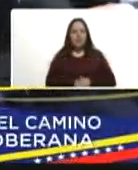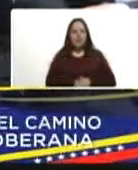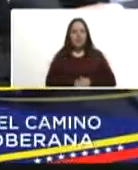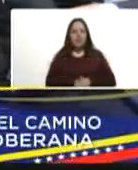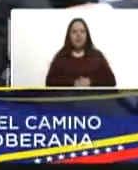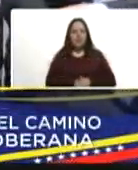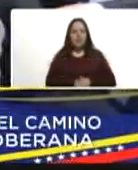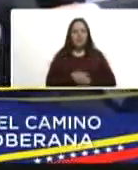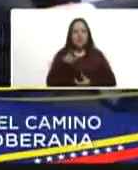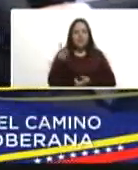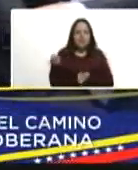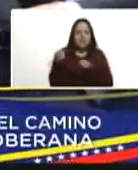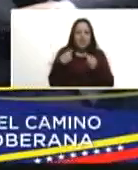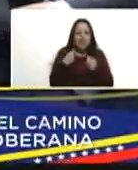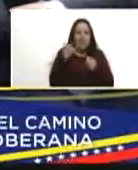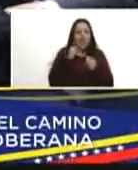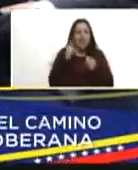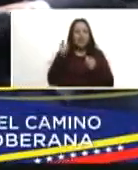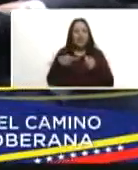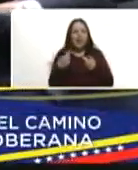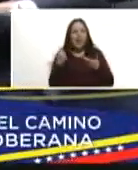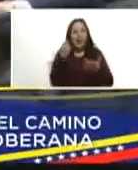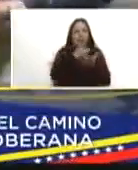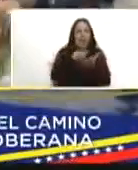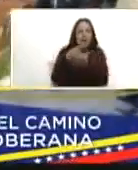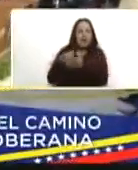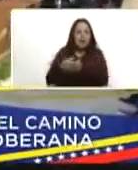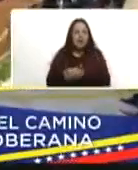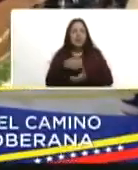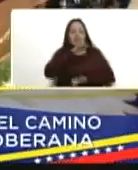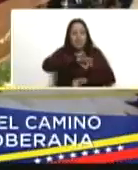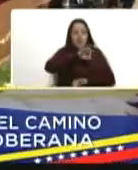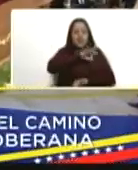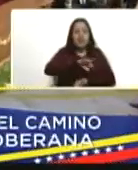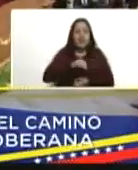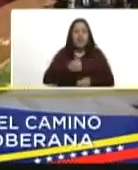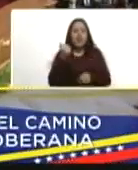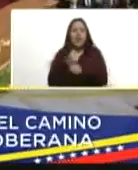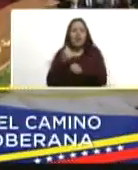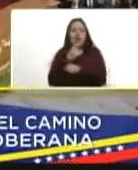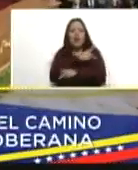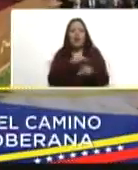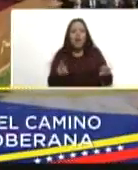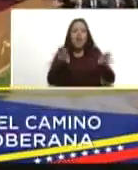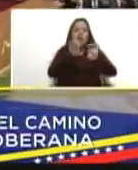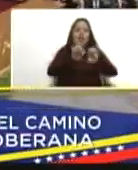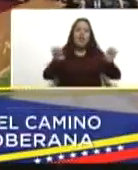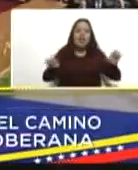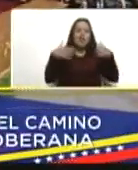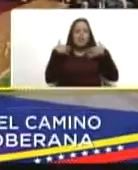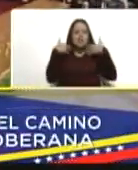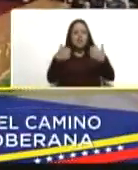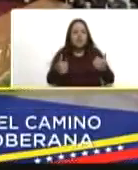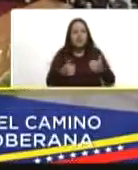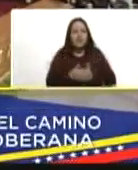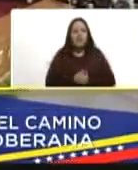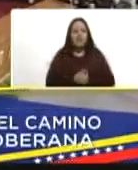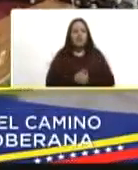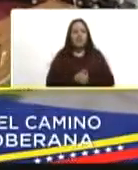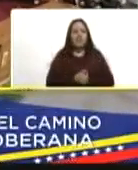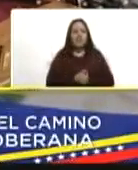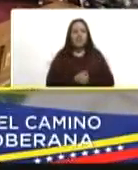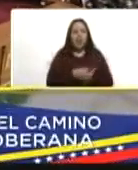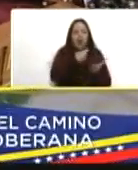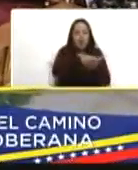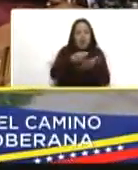redundan directamente en inversión social financiación obra pública salud bonificaciones